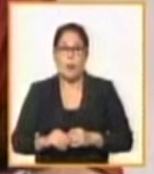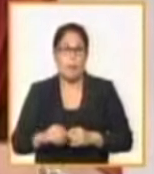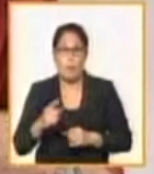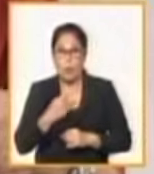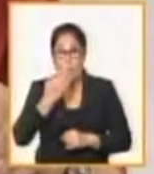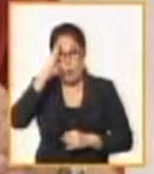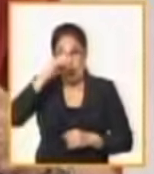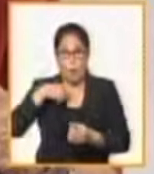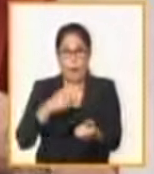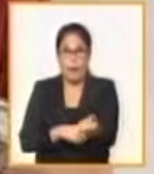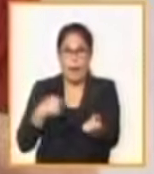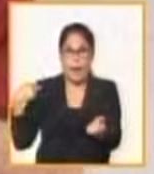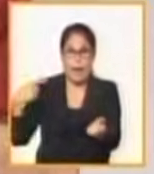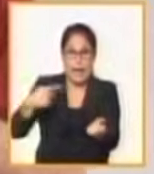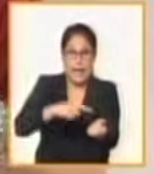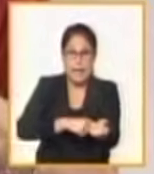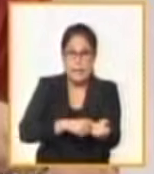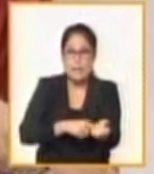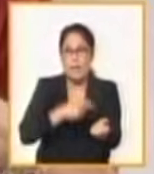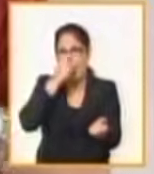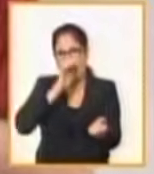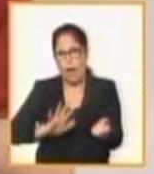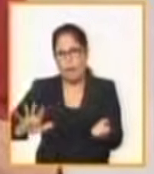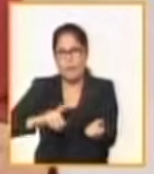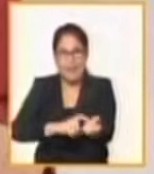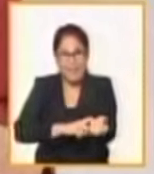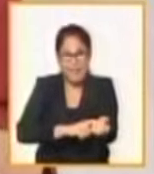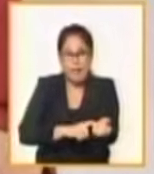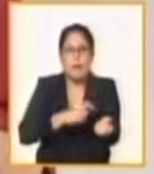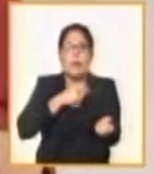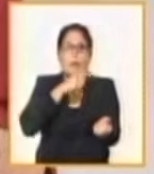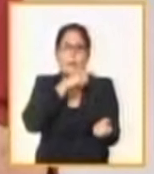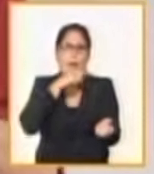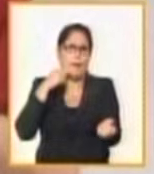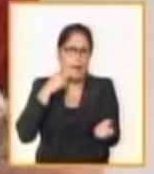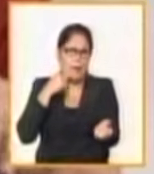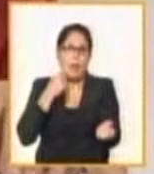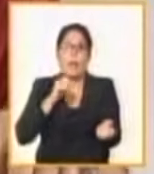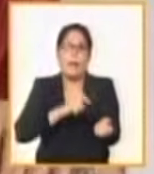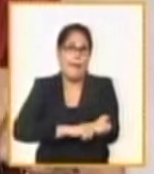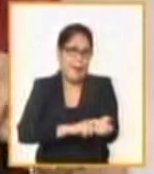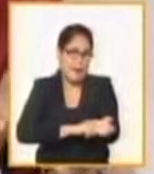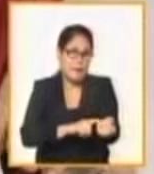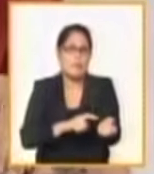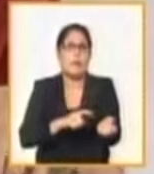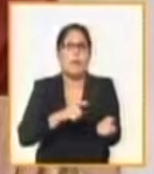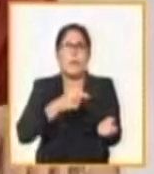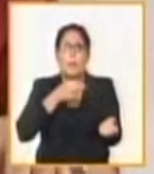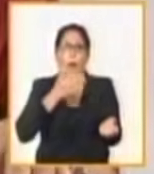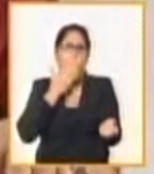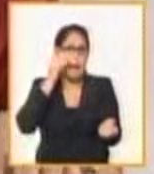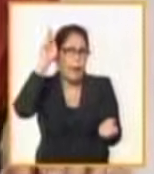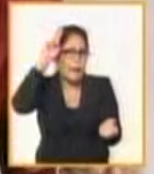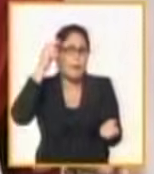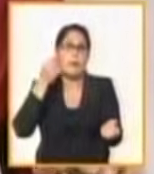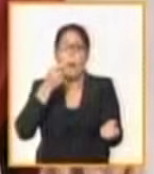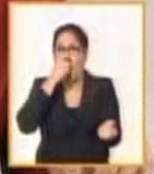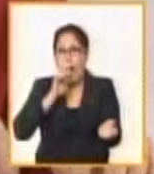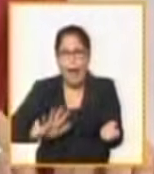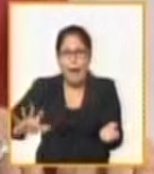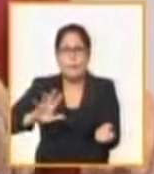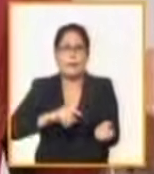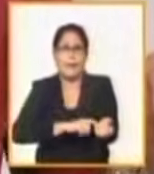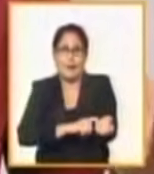tiene ingredientes universales, porque tiene ingredientes arhuacos o araucanos, tiene ingredientes africanos, tiene